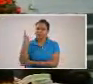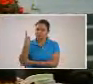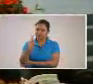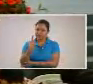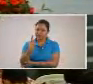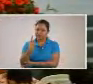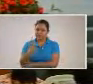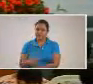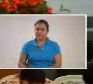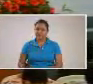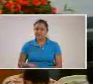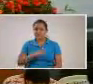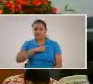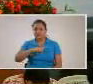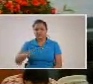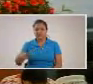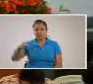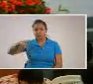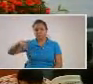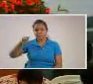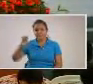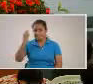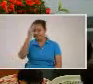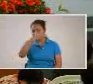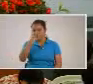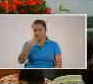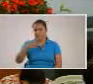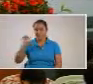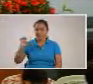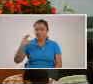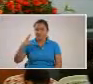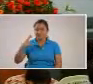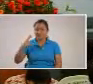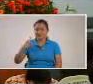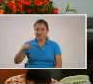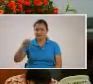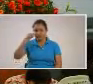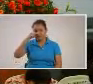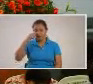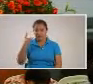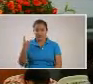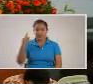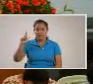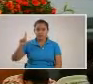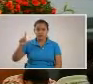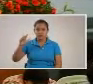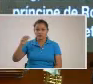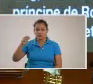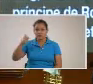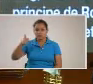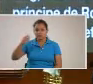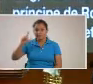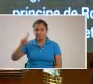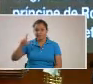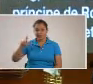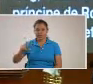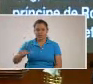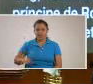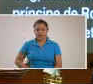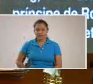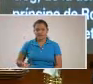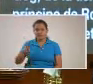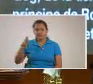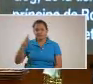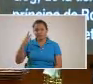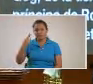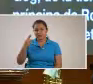más importantes son Mesec, Tubal y Ros, según esta perspectiva que